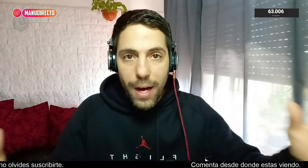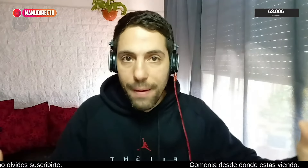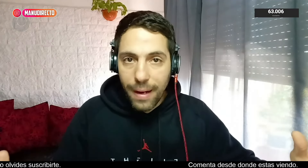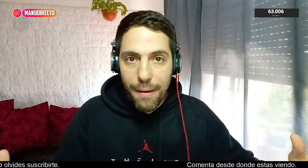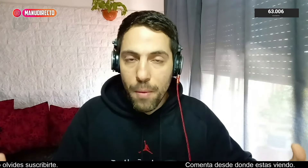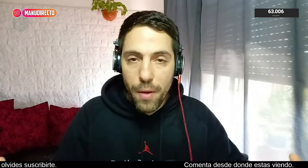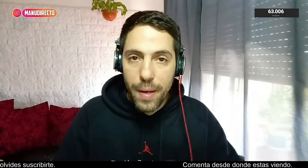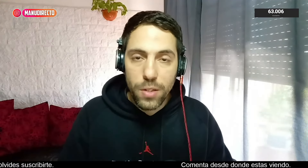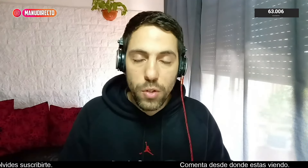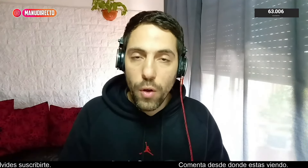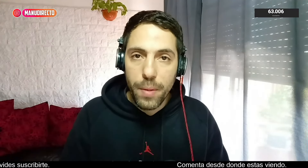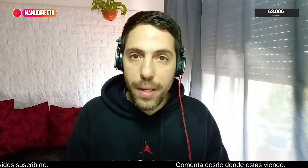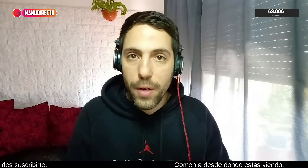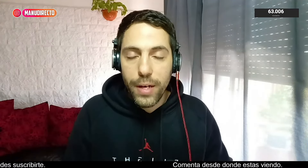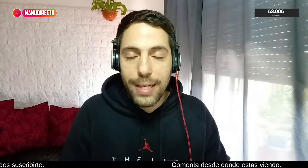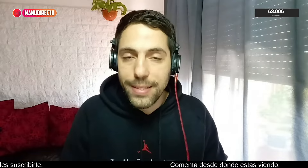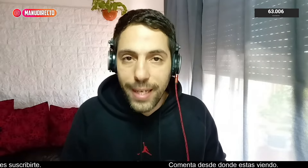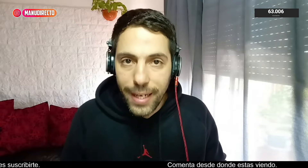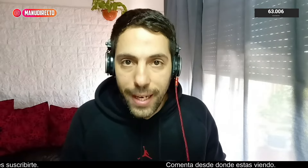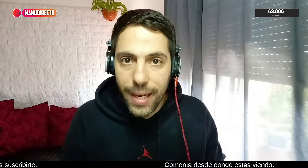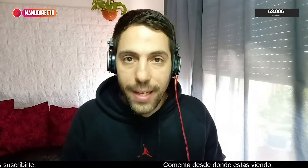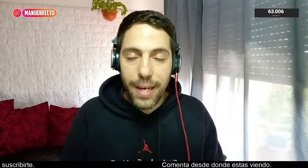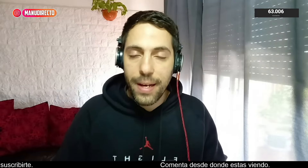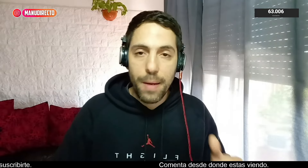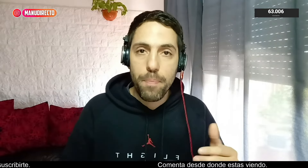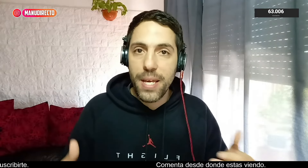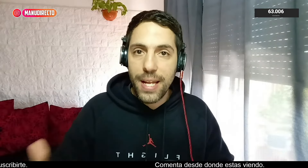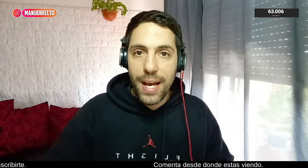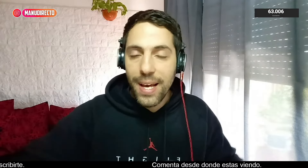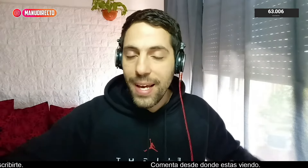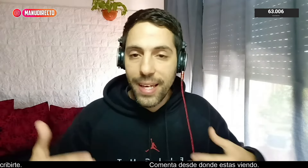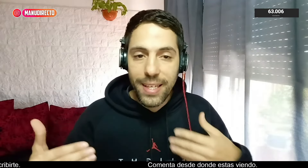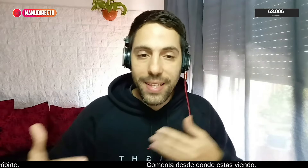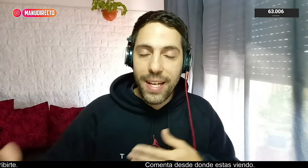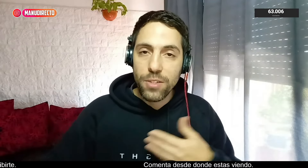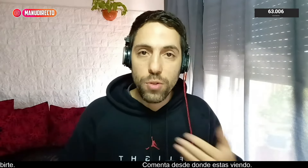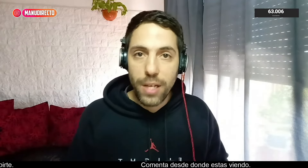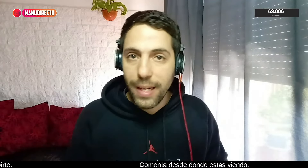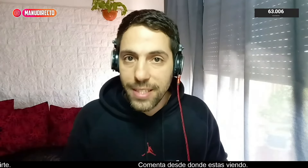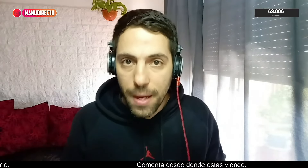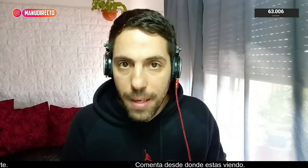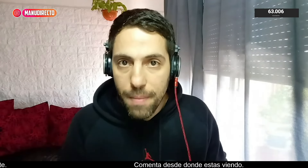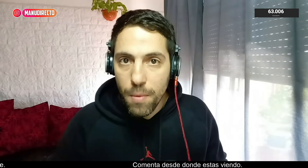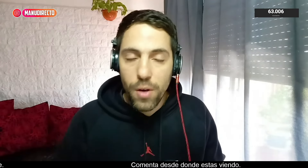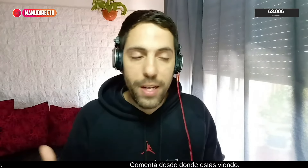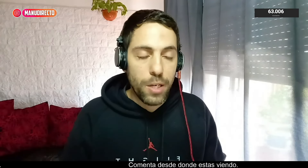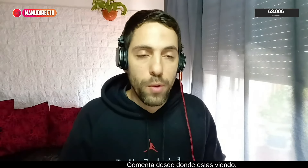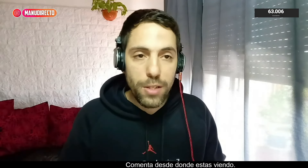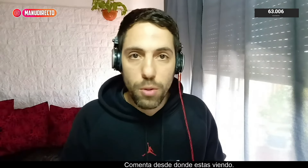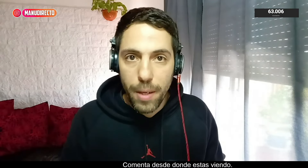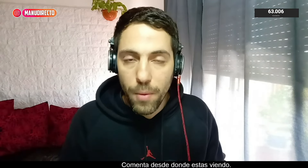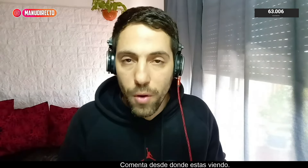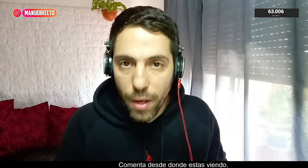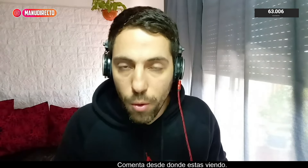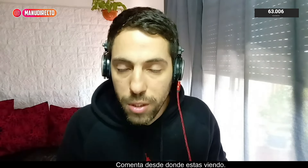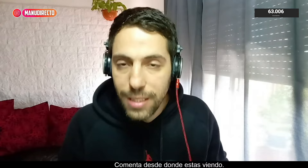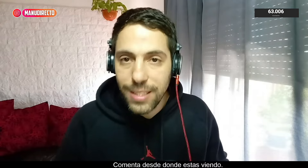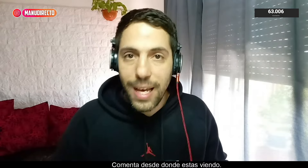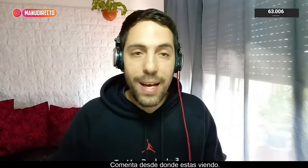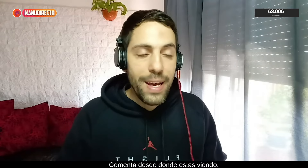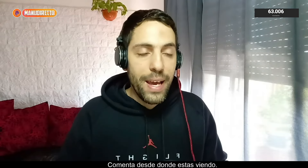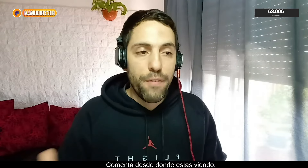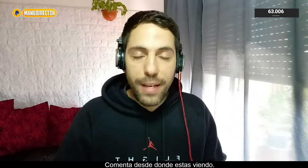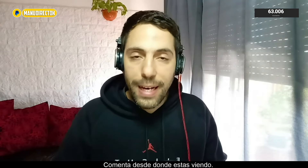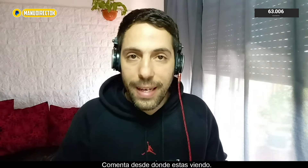como acabamos de ver en todo el video, el CNE que respira y tiene en su sangre chavismo, el Tribunal Supremo de